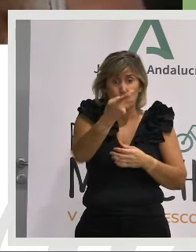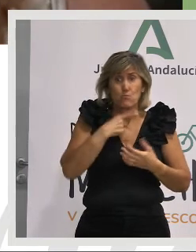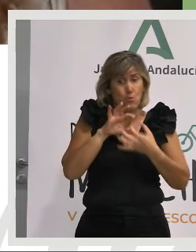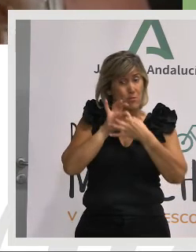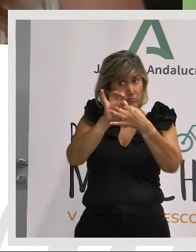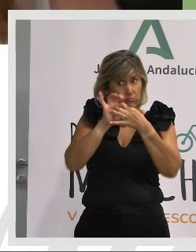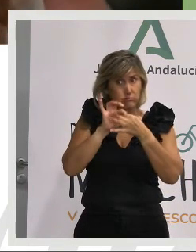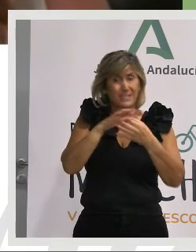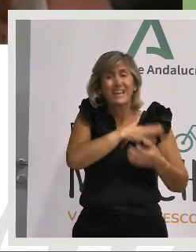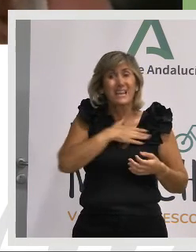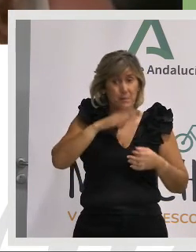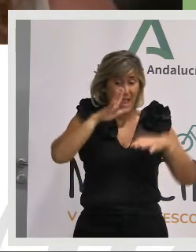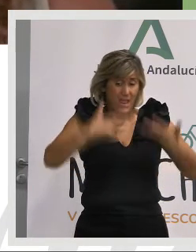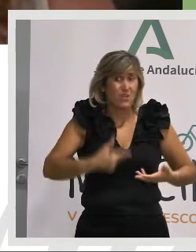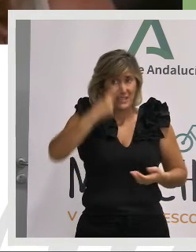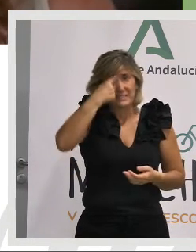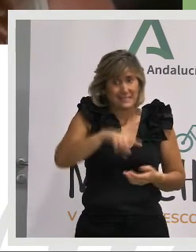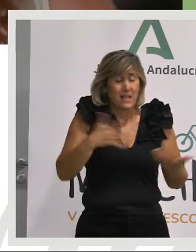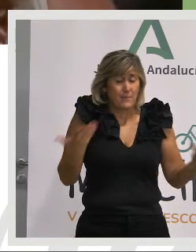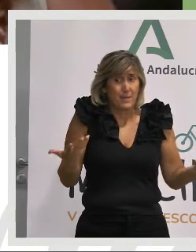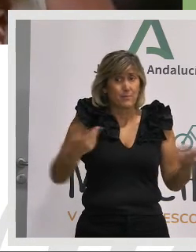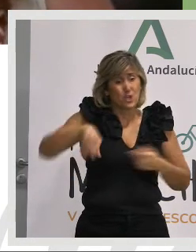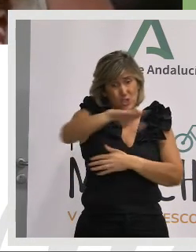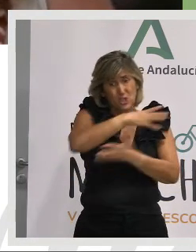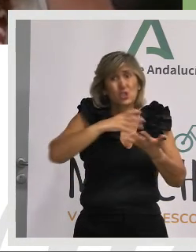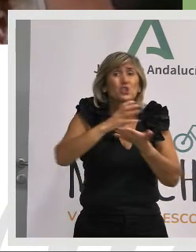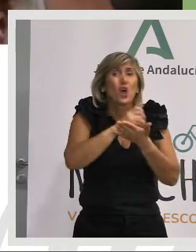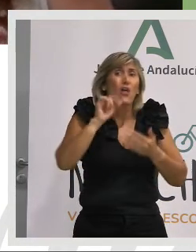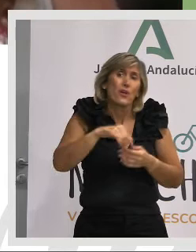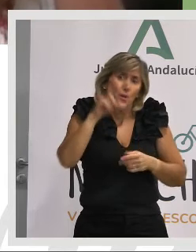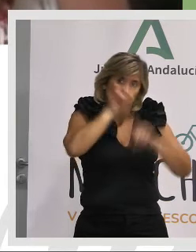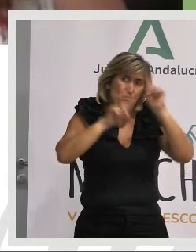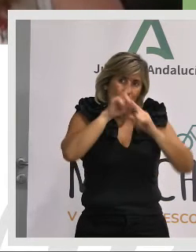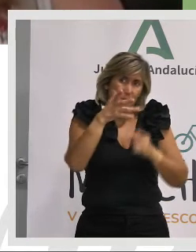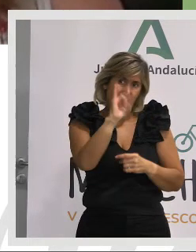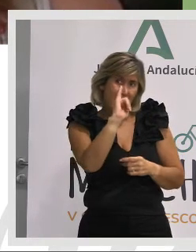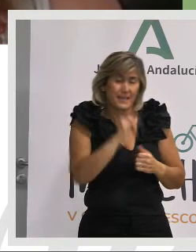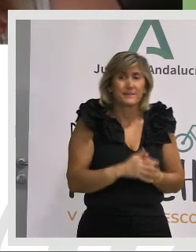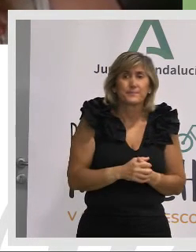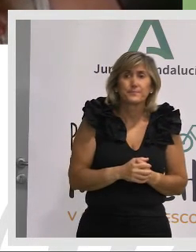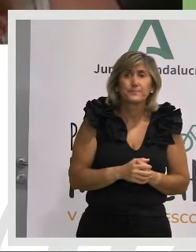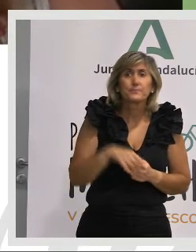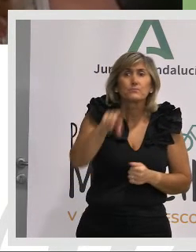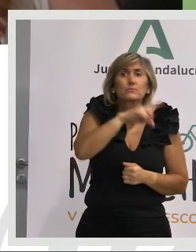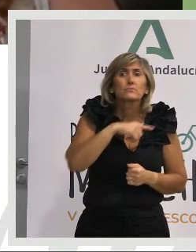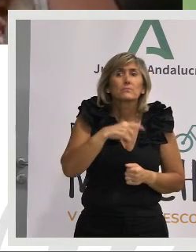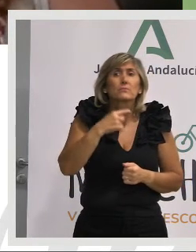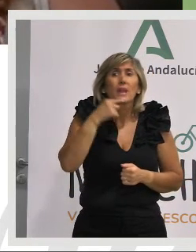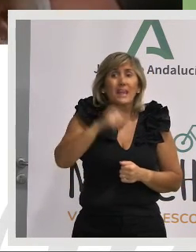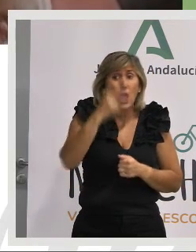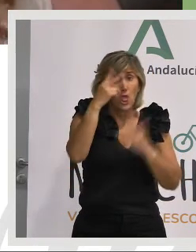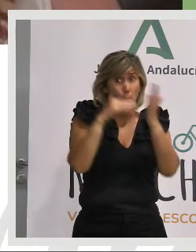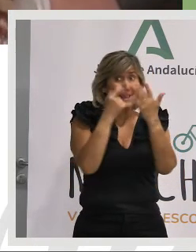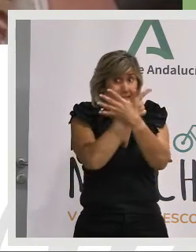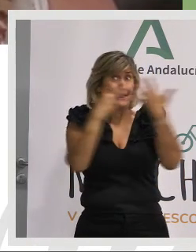aquí ahora pues sabemos lo que tú y a lo que nos estamos refiriendo. Estas acciones las extendimos en